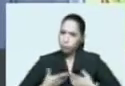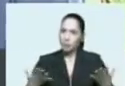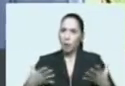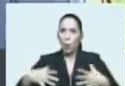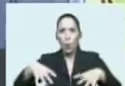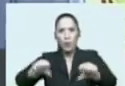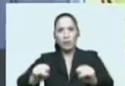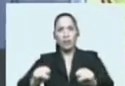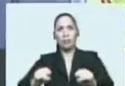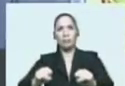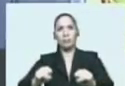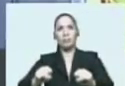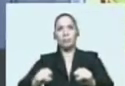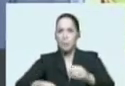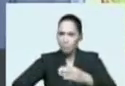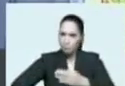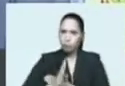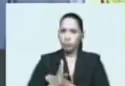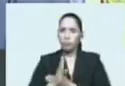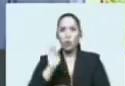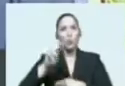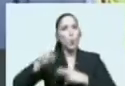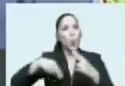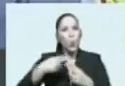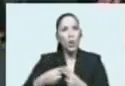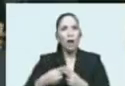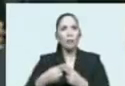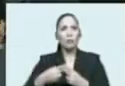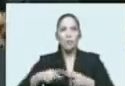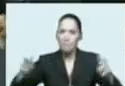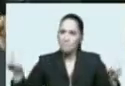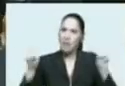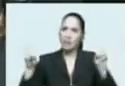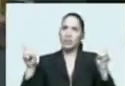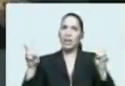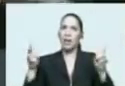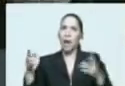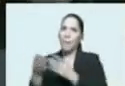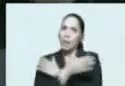y dispuesto más que nunca a vencer un abrazo